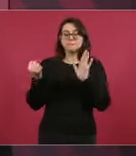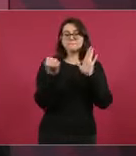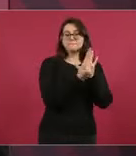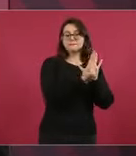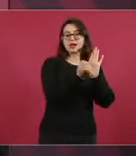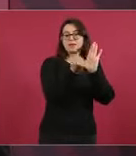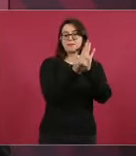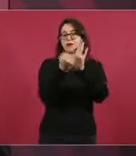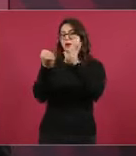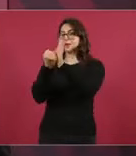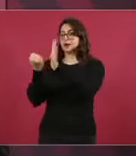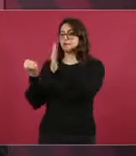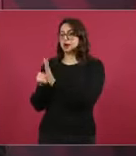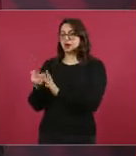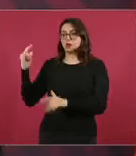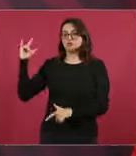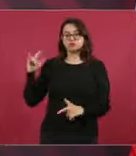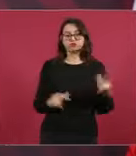la famosa